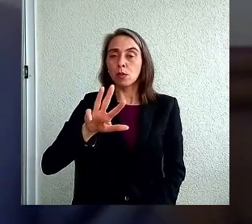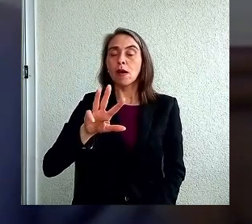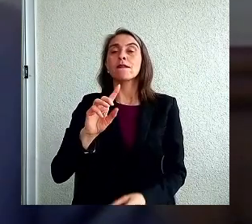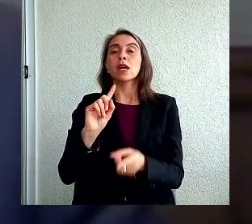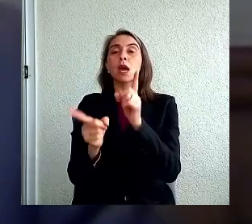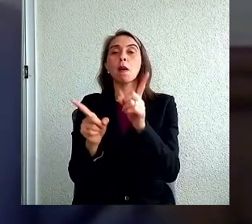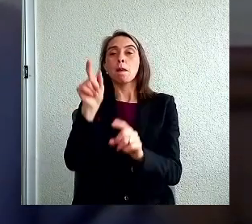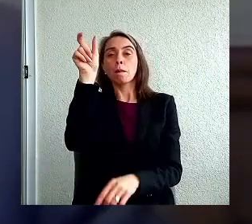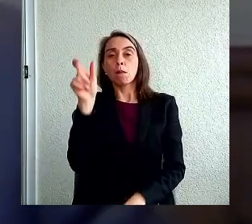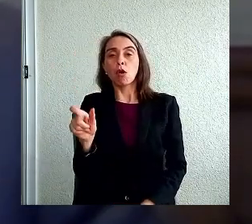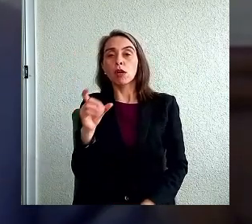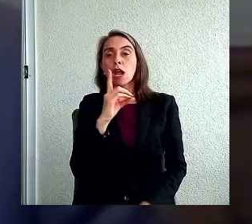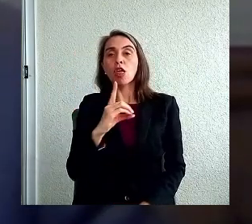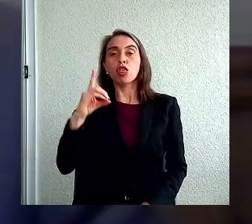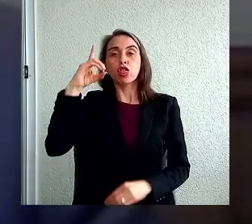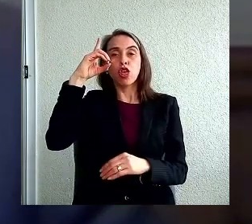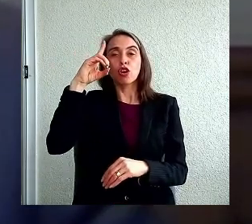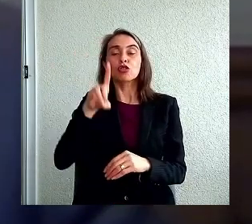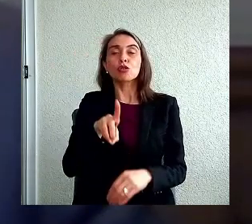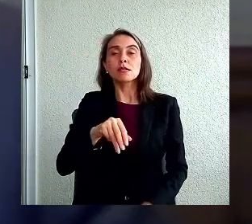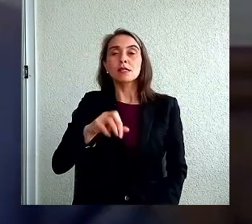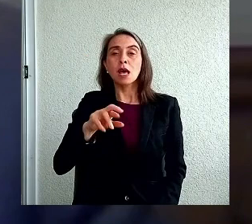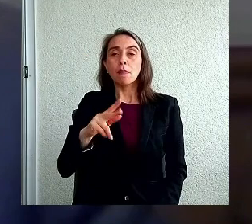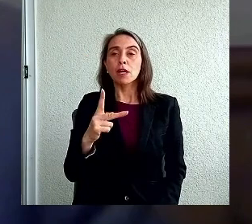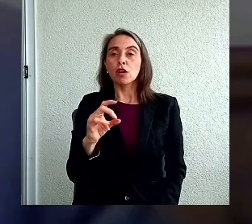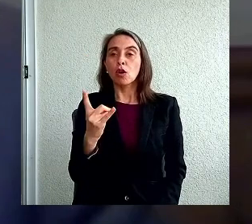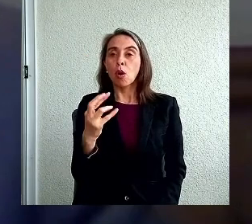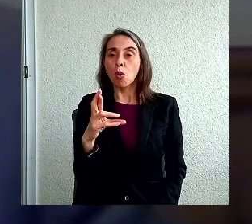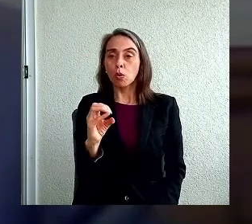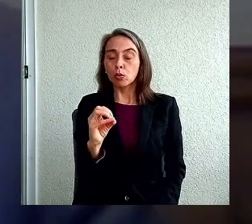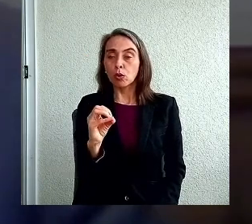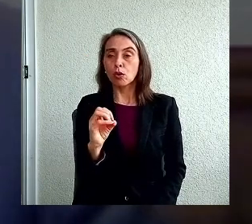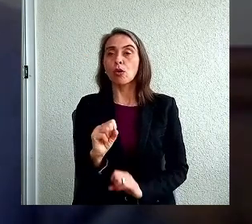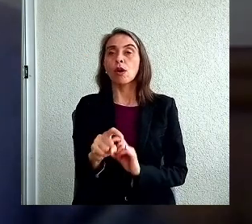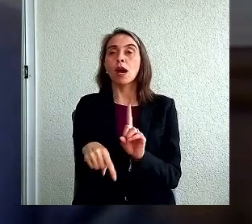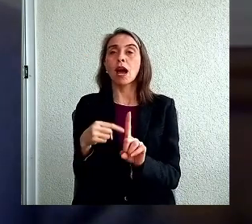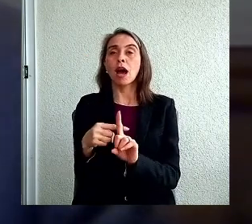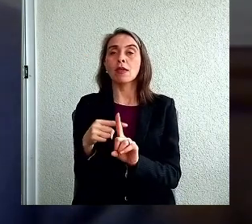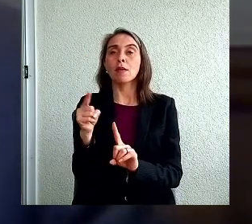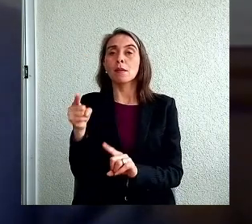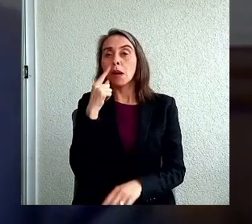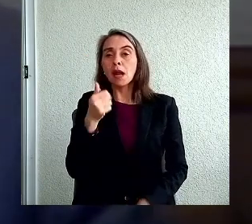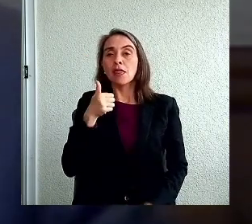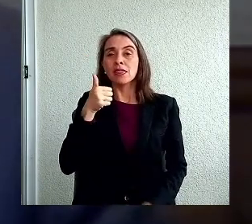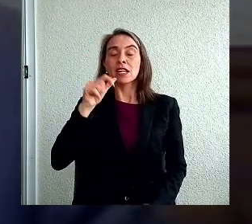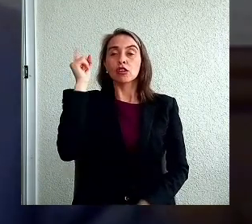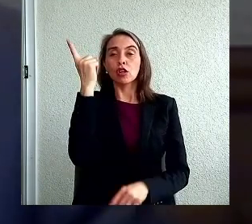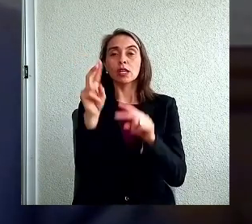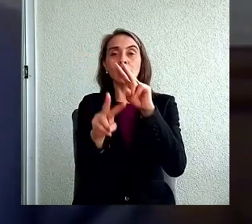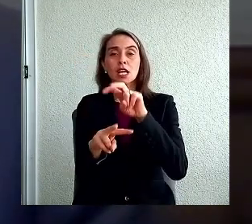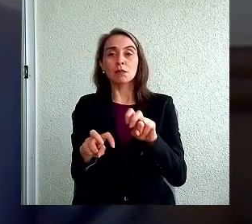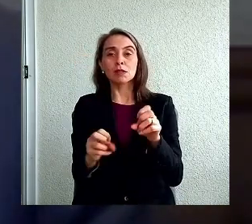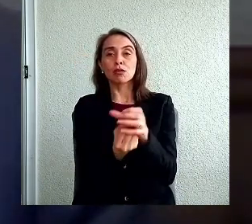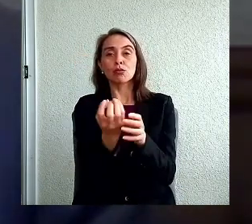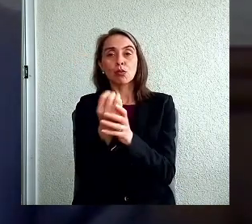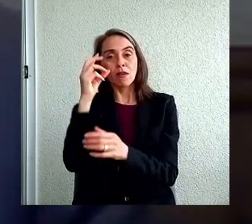Kouro, que además es nuestro director general de Investigación, Innovación y Emprendimiento,